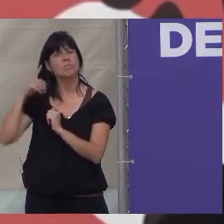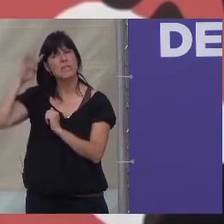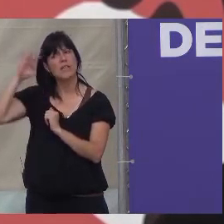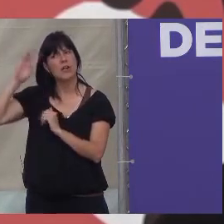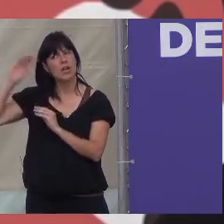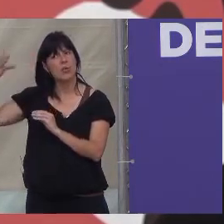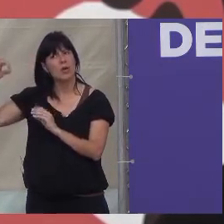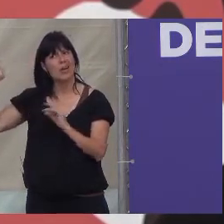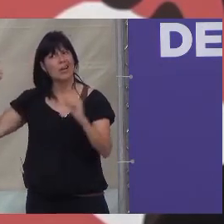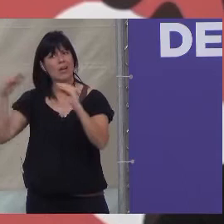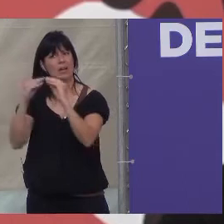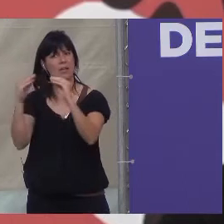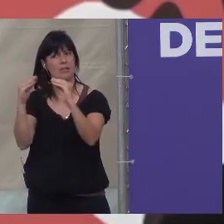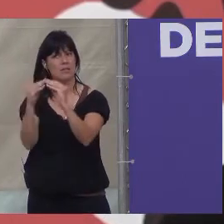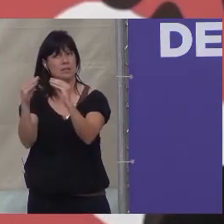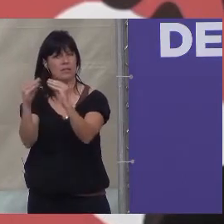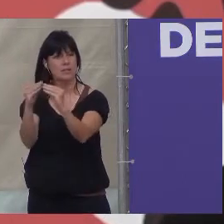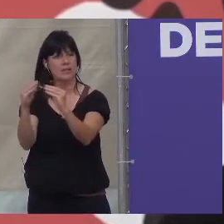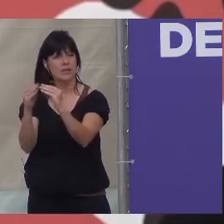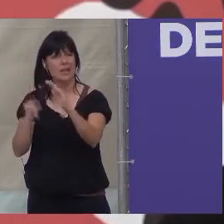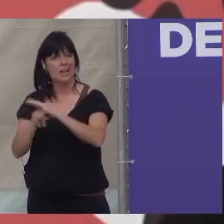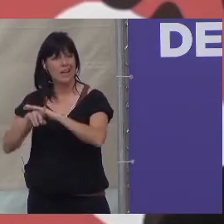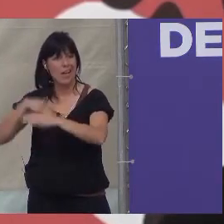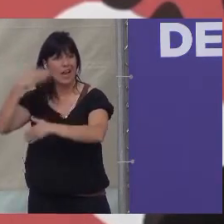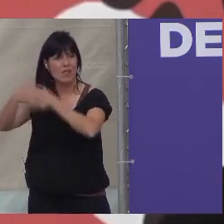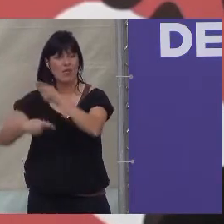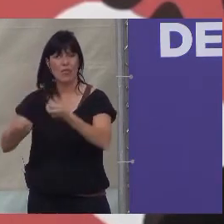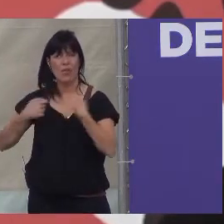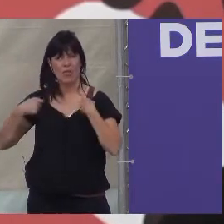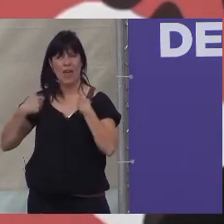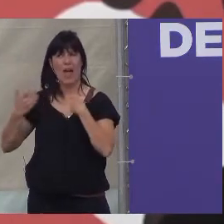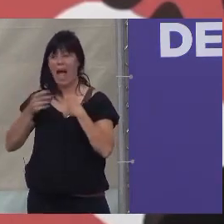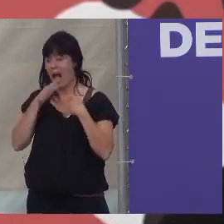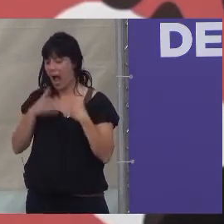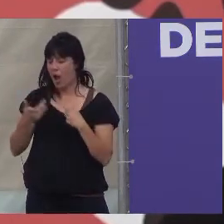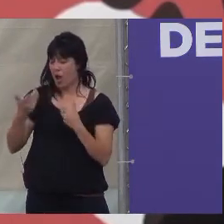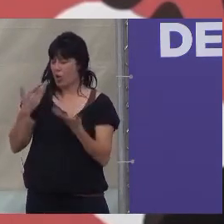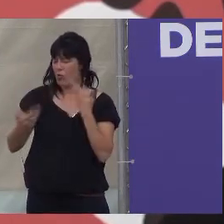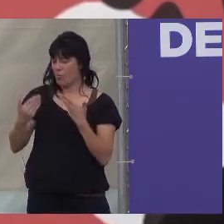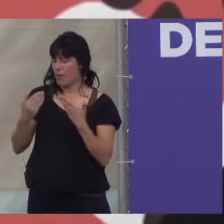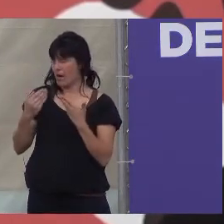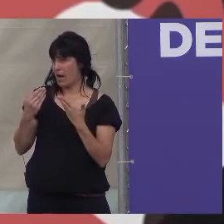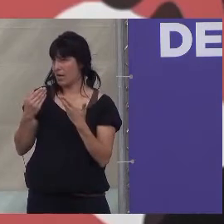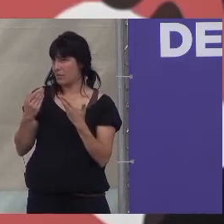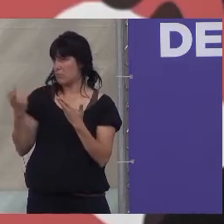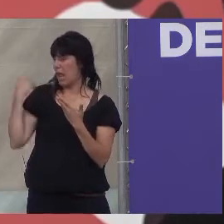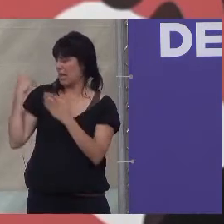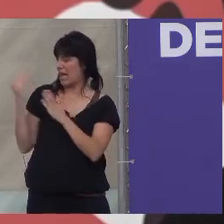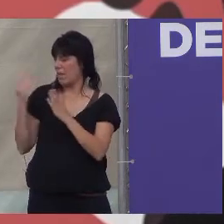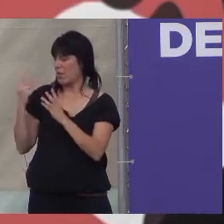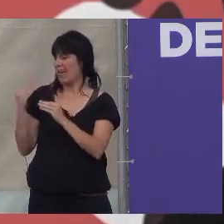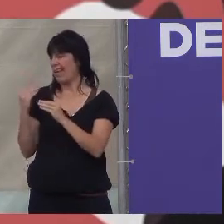coincidencia, una evolución que me lleva a coincidir mucho más hoy en Podemos de lo que podía haber sido en otra